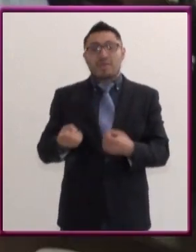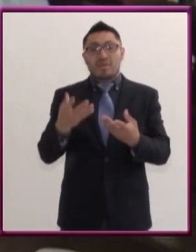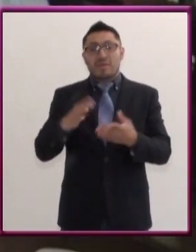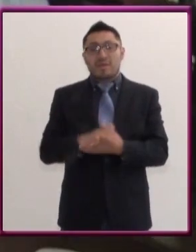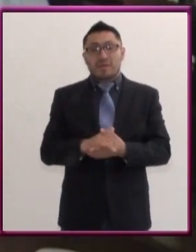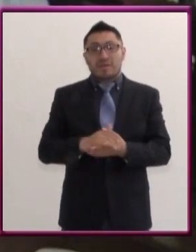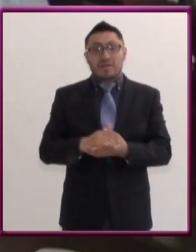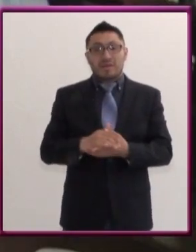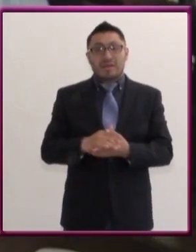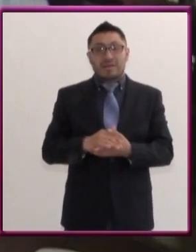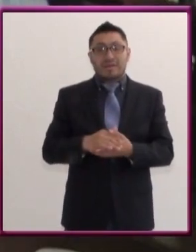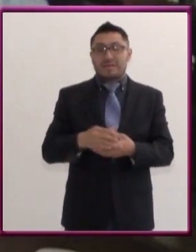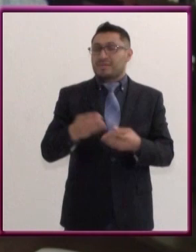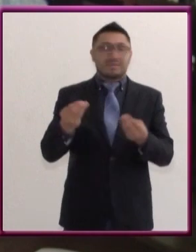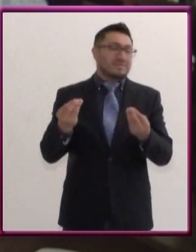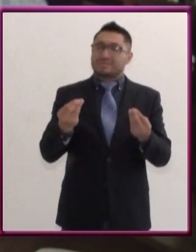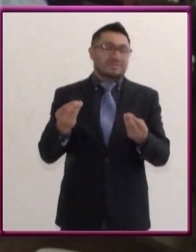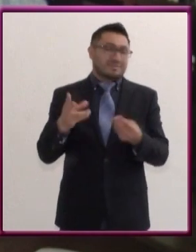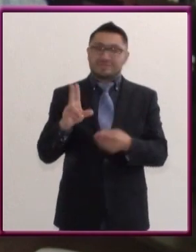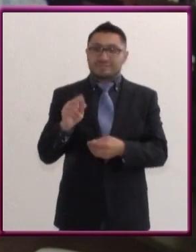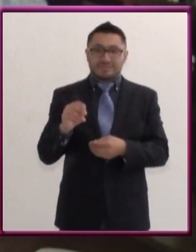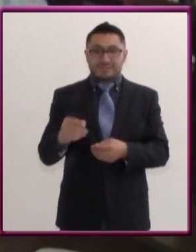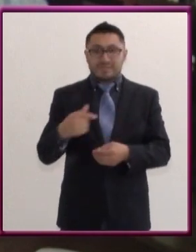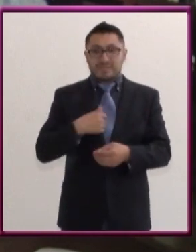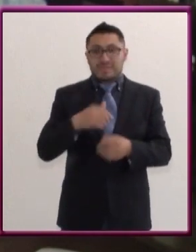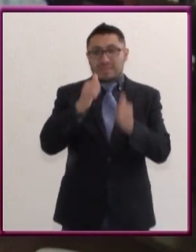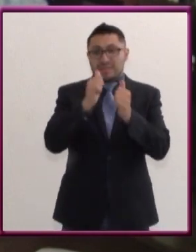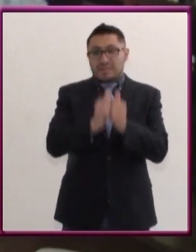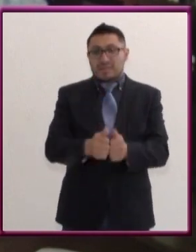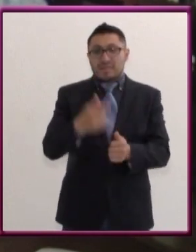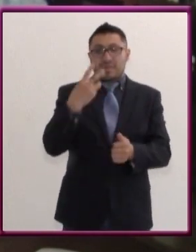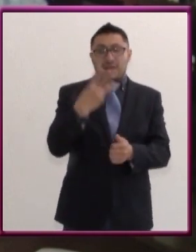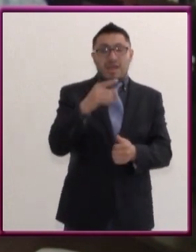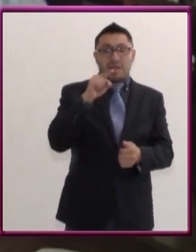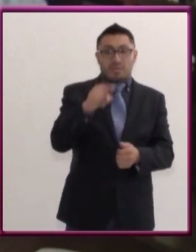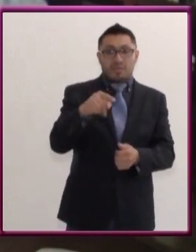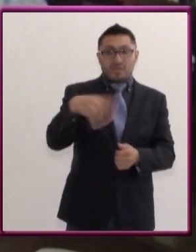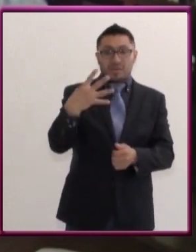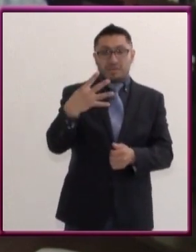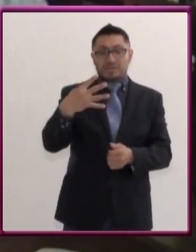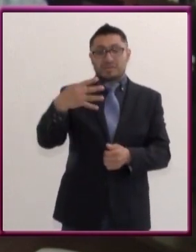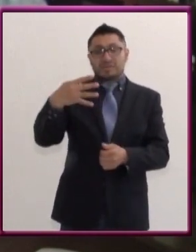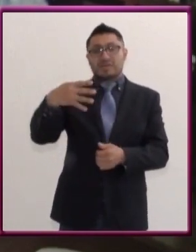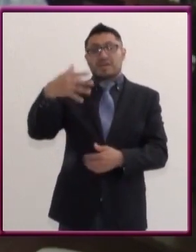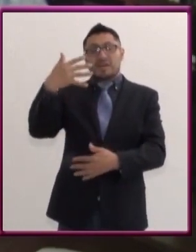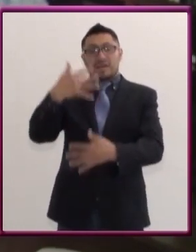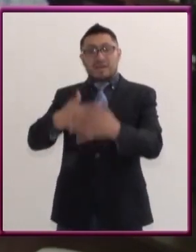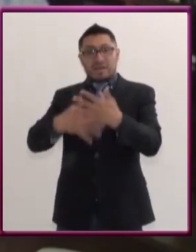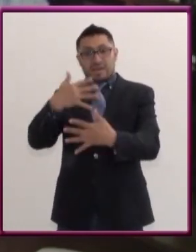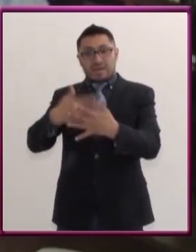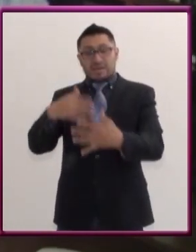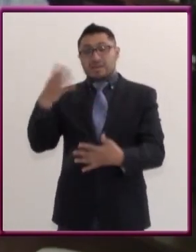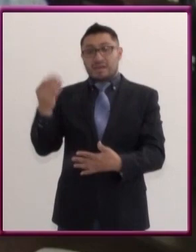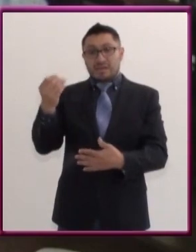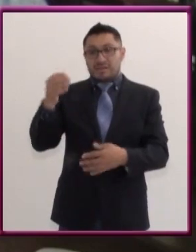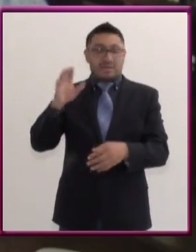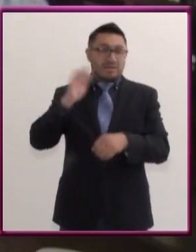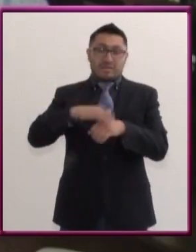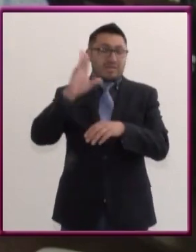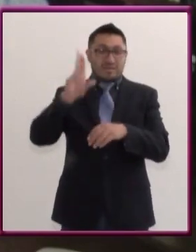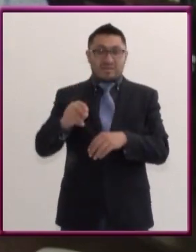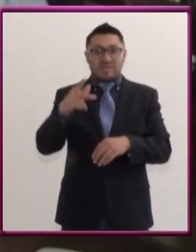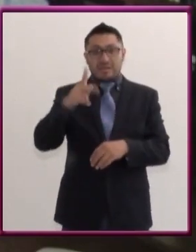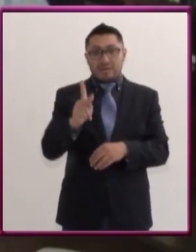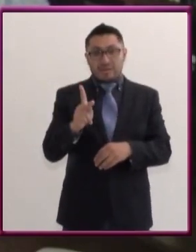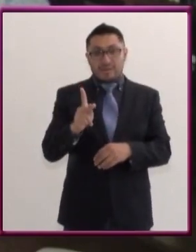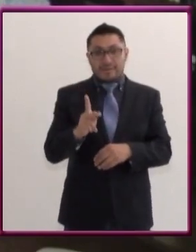decir? No muchas. Yo me quedo en 3, 14, 15, 9. Exacto. No más.